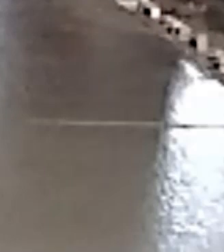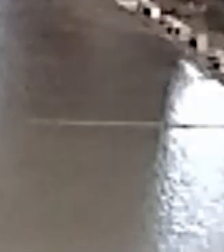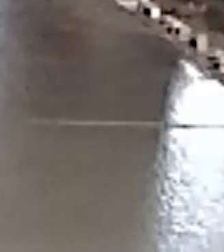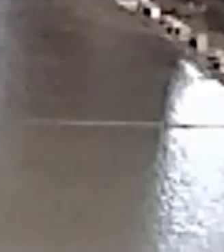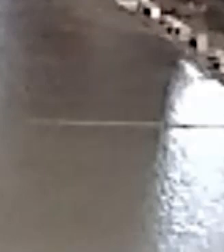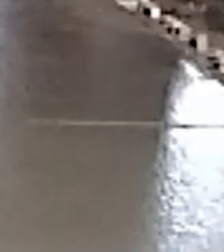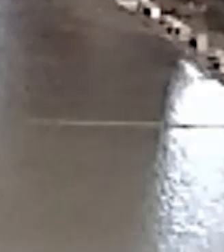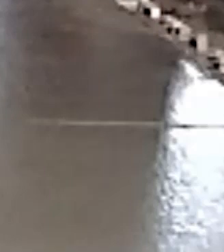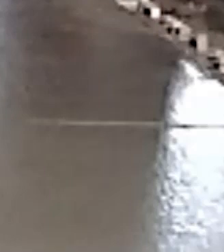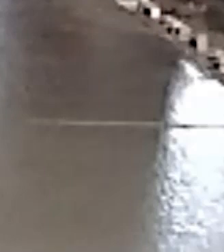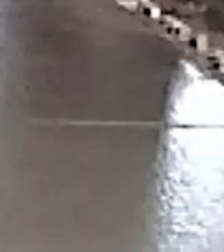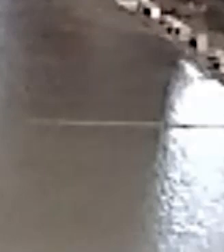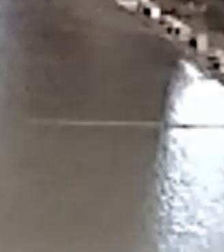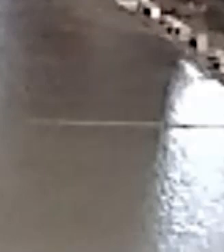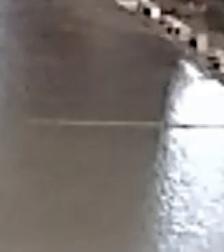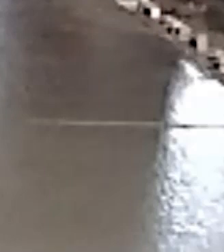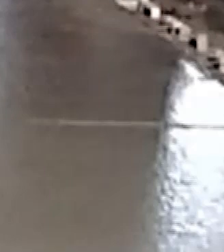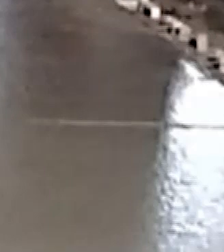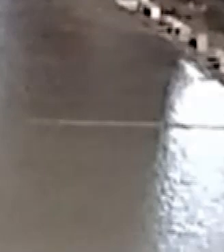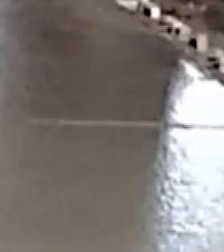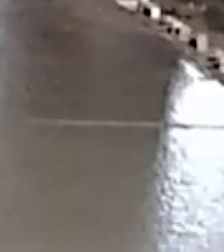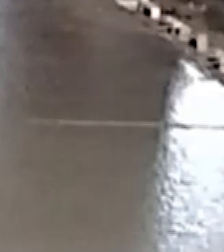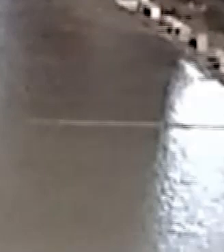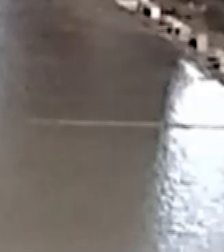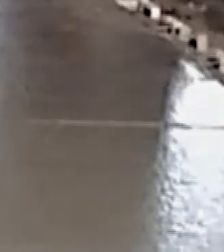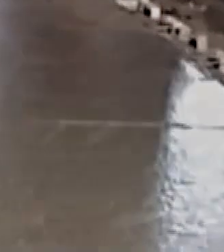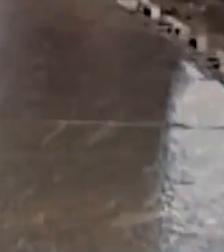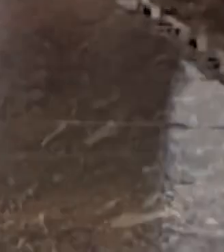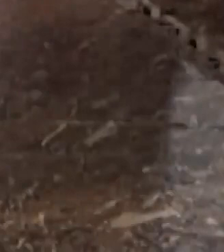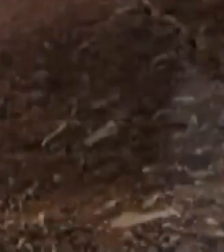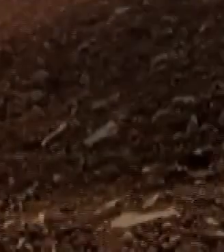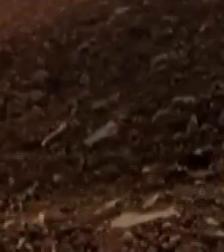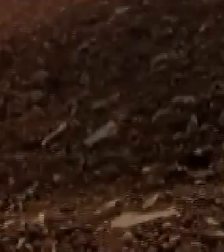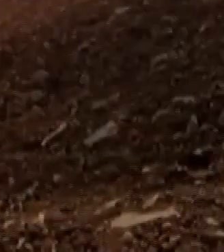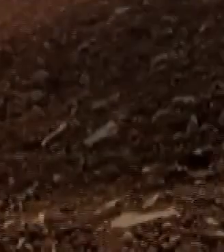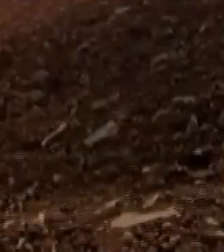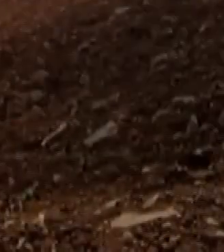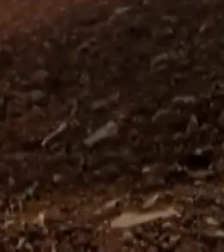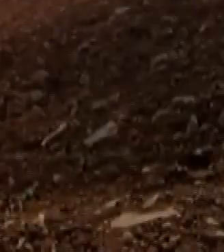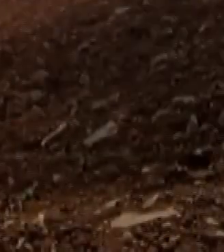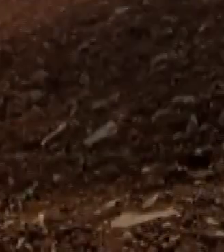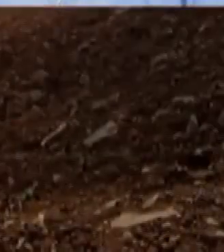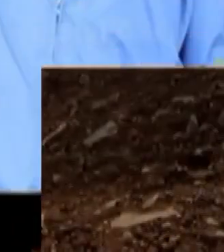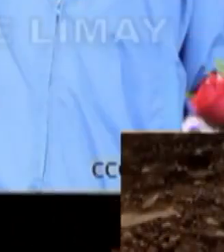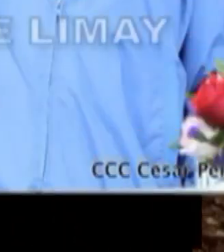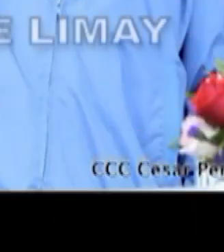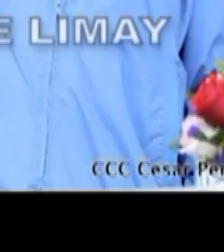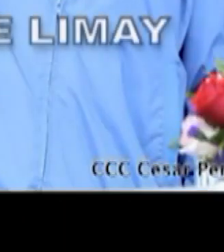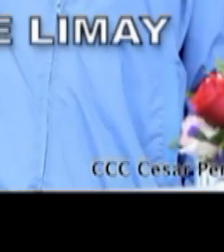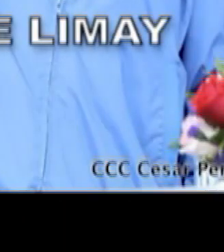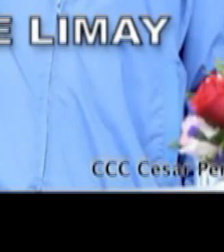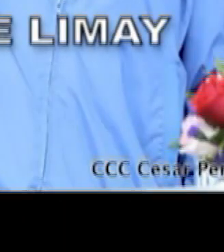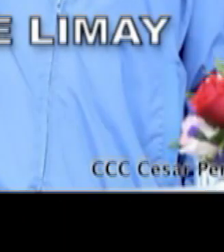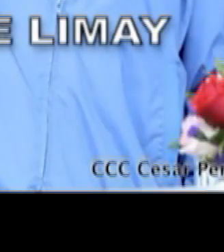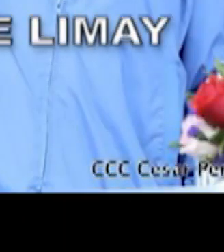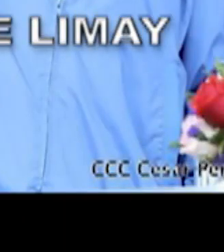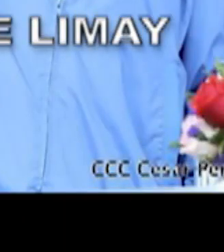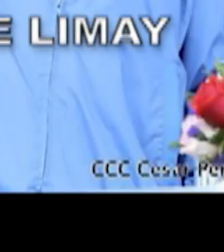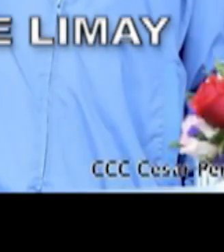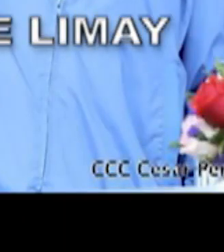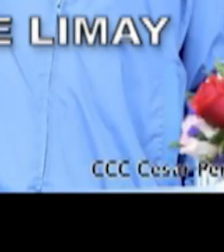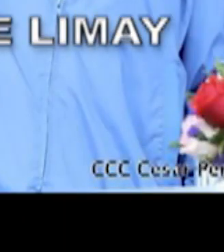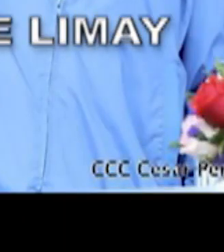formidable. Okay. En la donación y en la entrega en condiciones favorables para